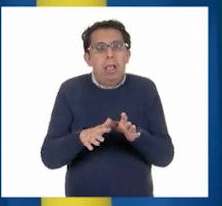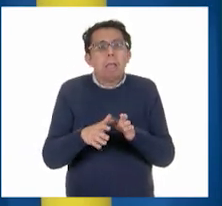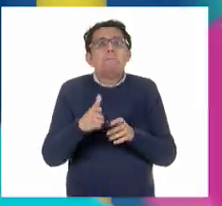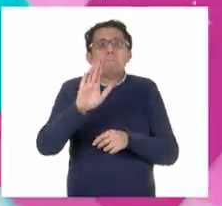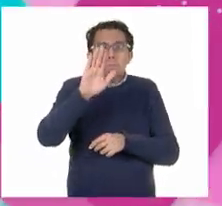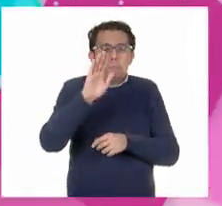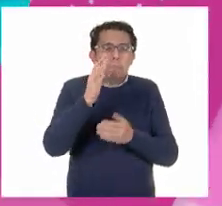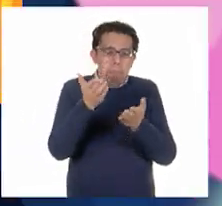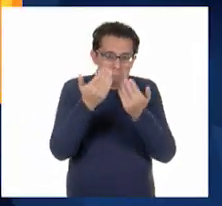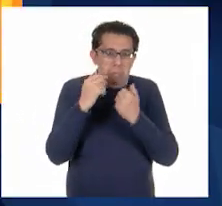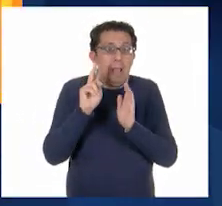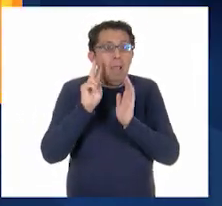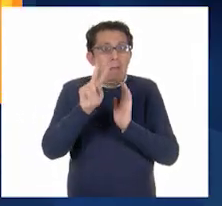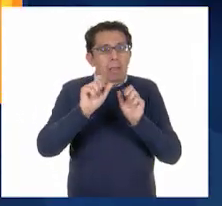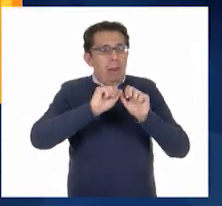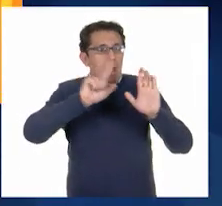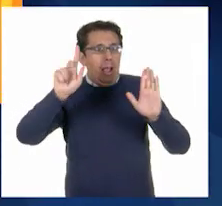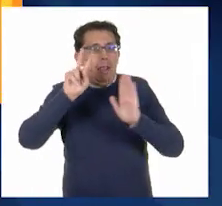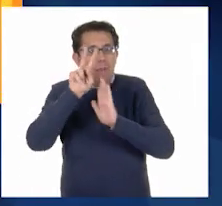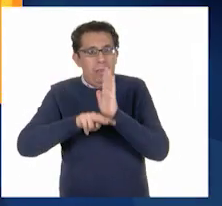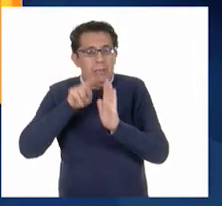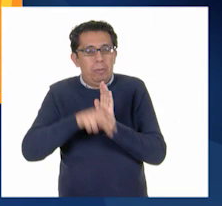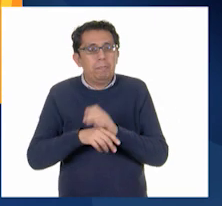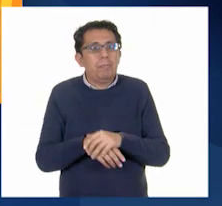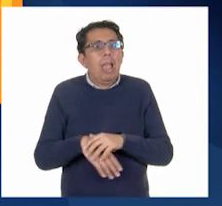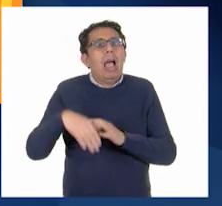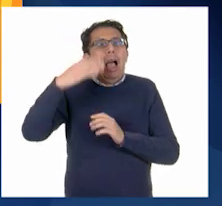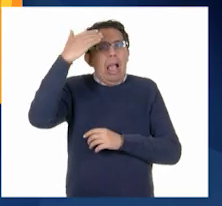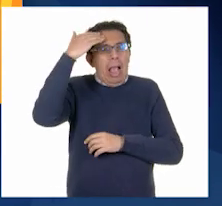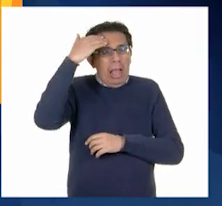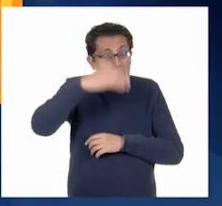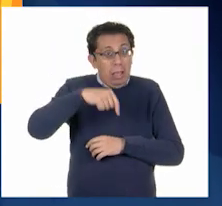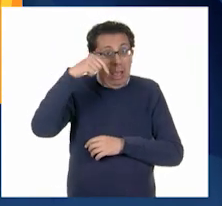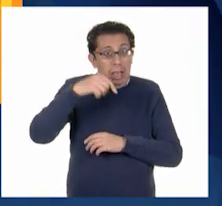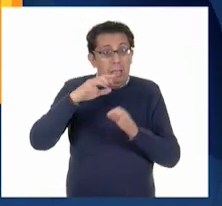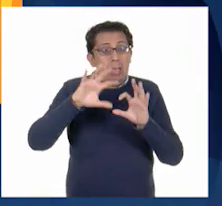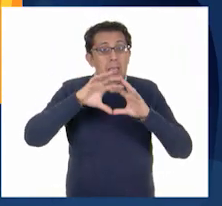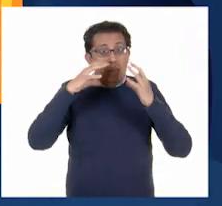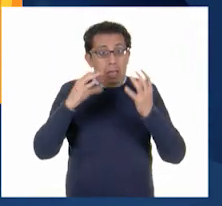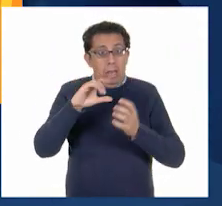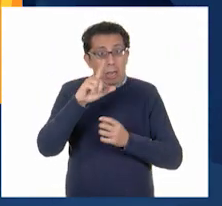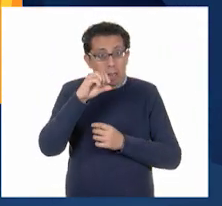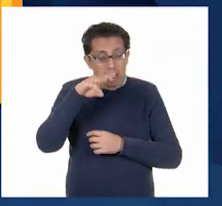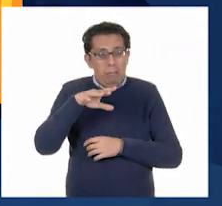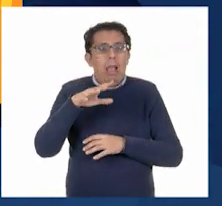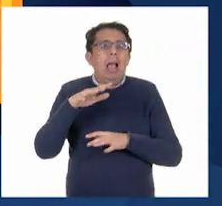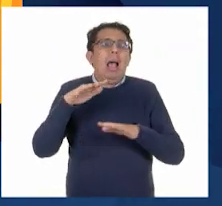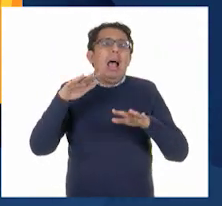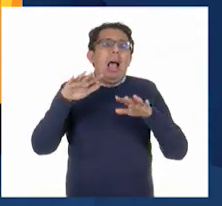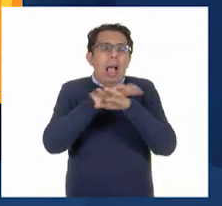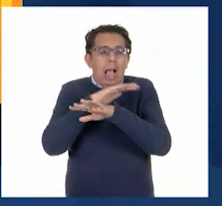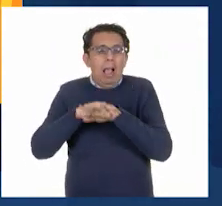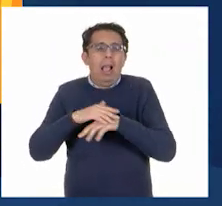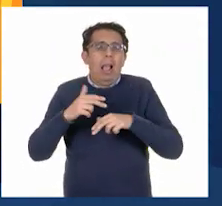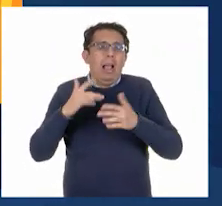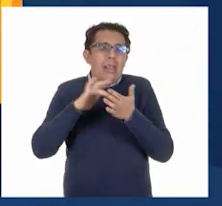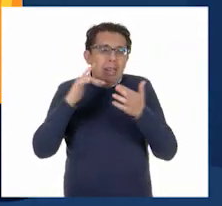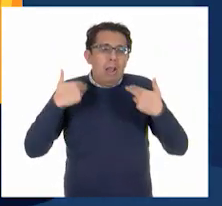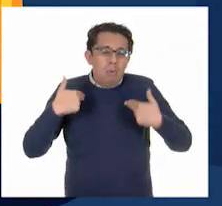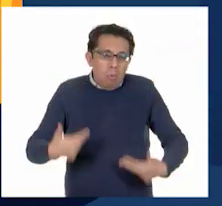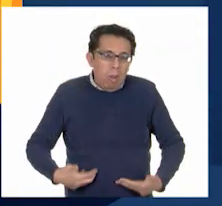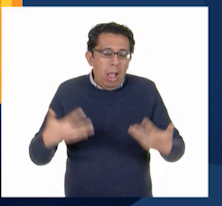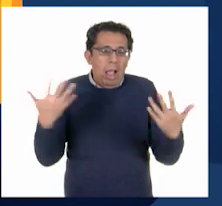siguiente video. Ya sabemos que el clima de la Tierra está cambiando a consecuencia de acciones humanas, en especial por la acumulación de